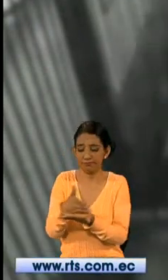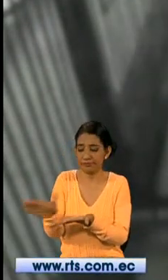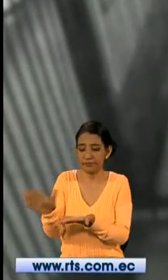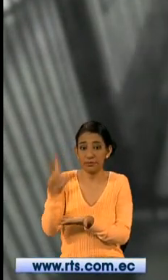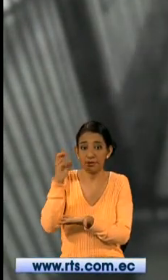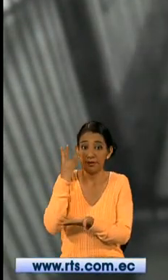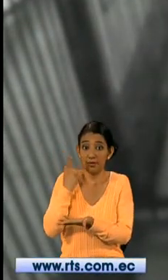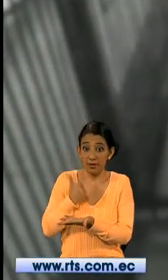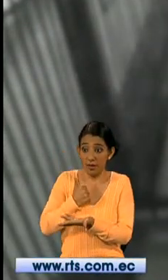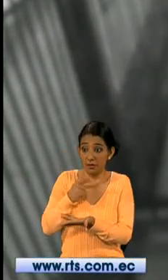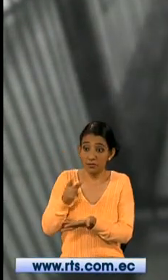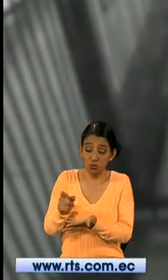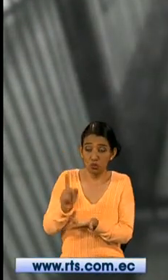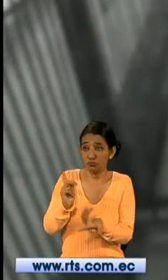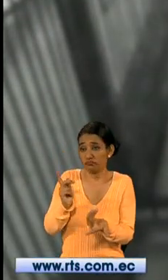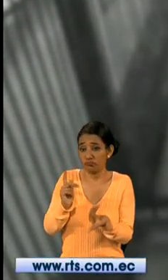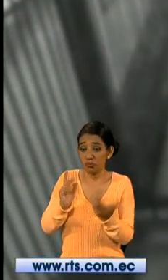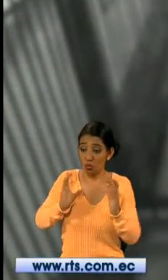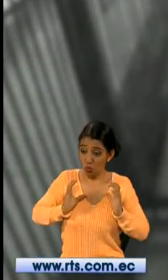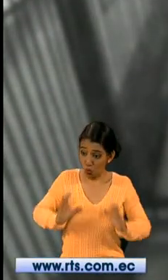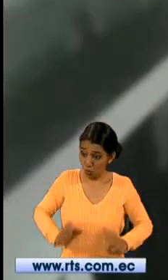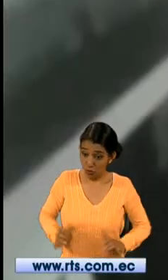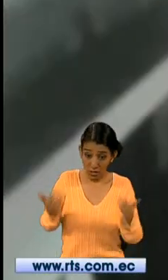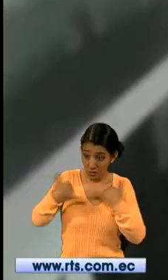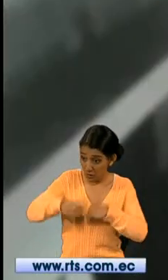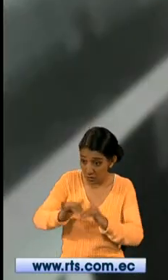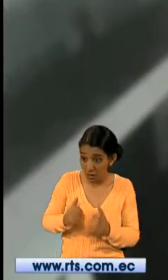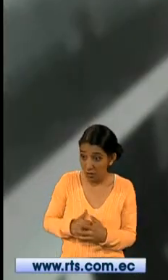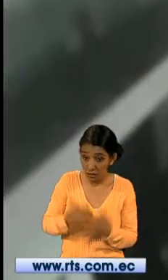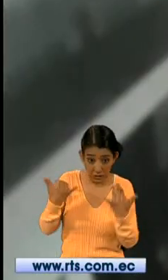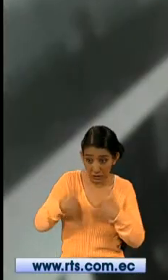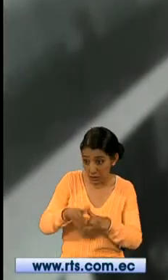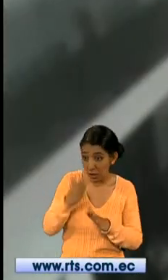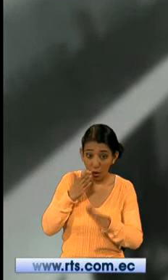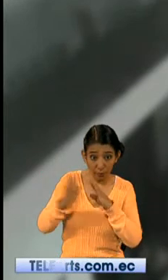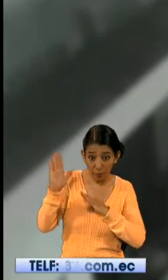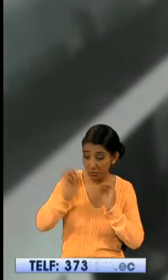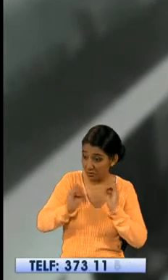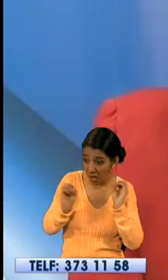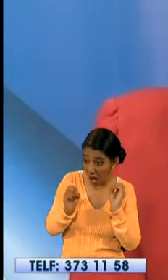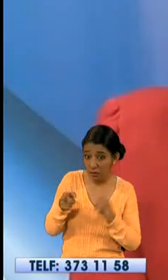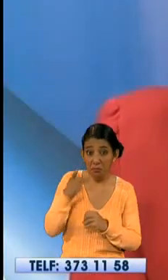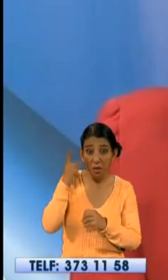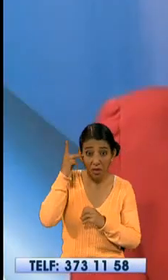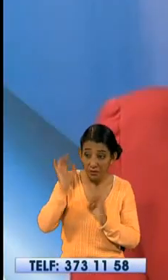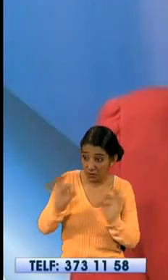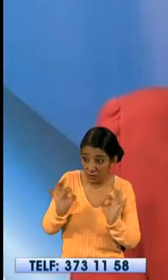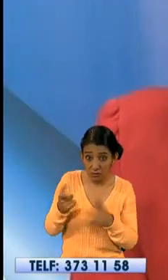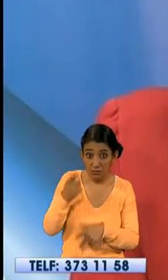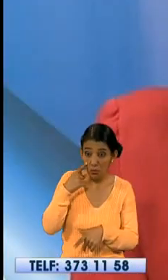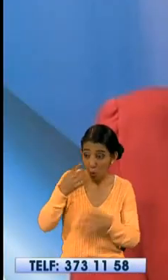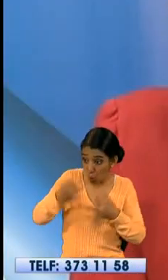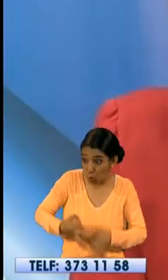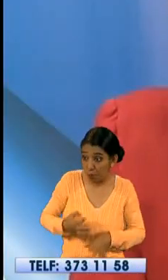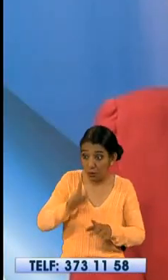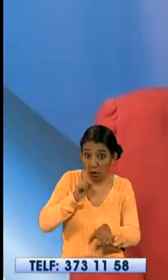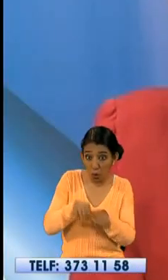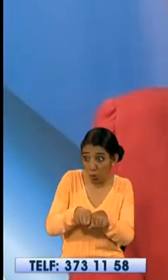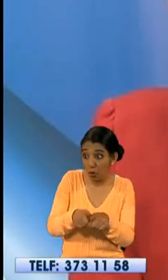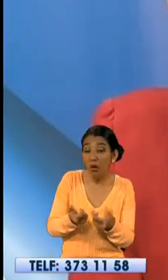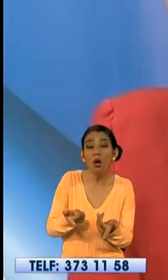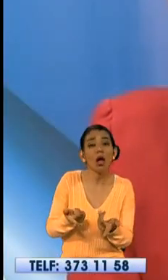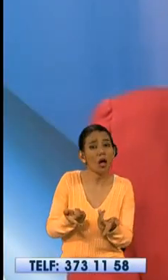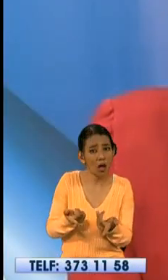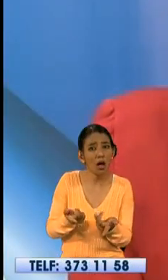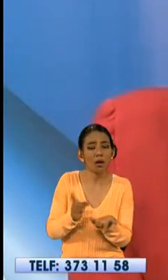Y posterior a esto, si no se cumplen los compromisos adquiridos con el padre de familia durante esos 30 días,